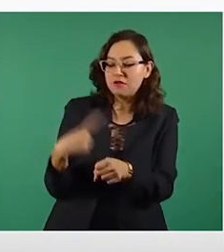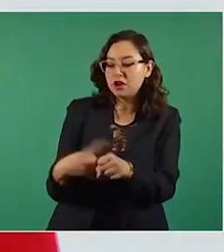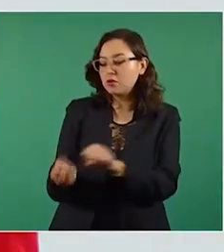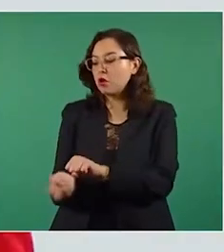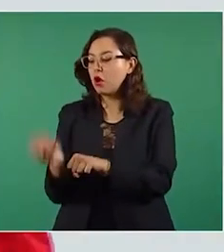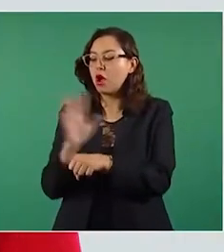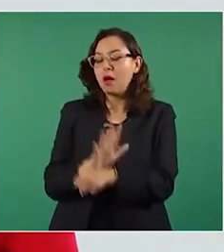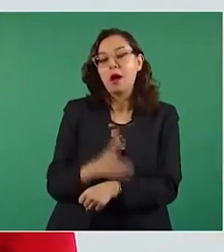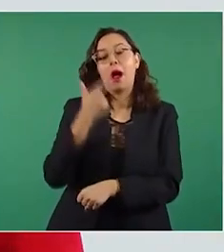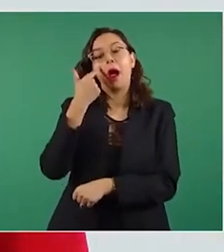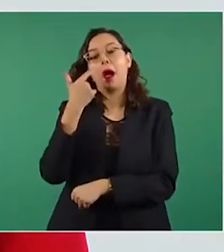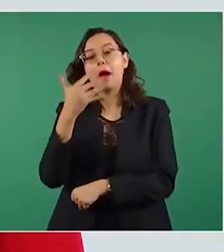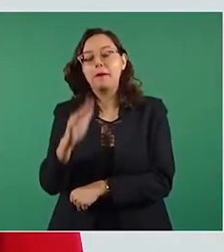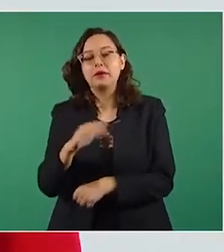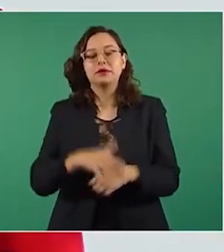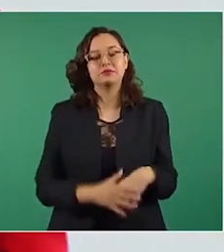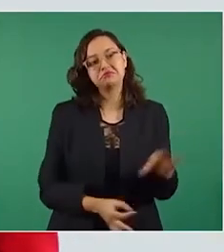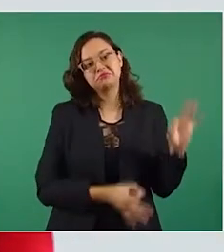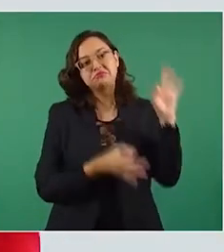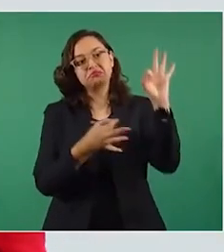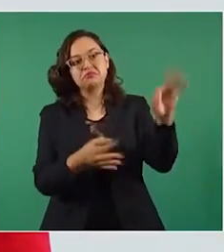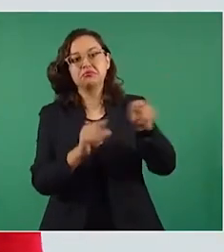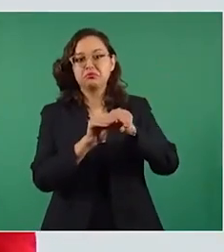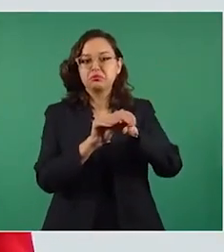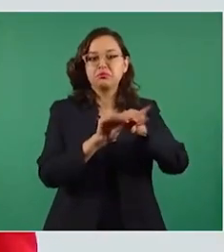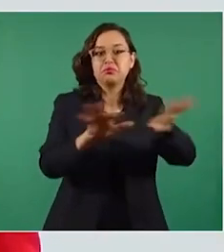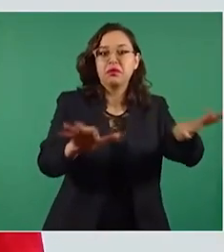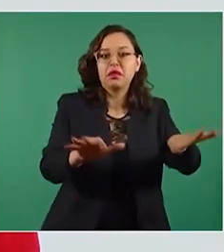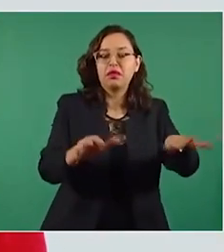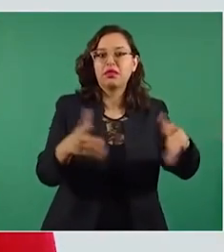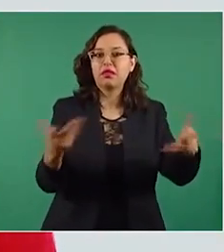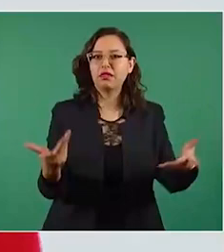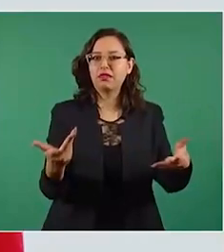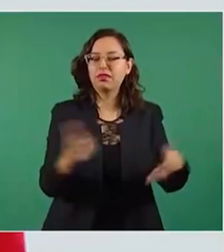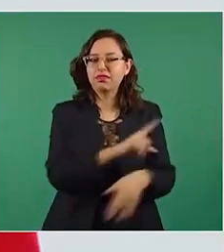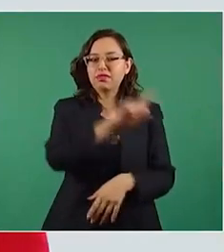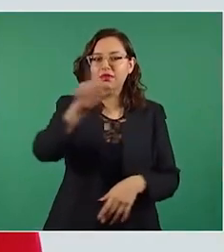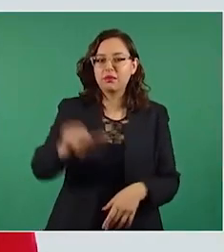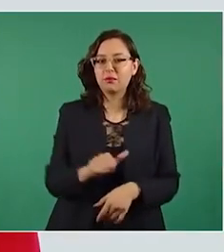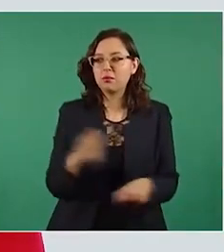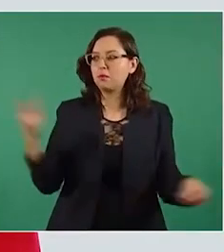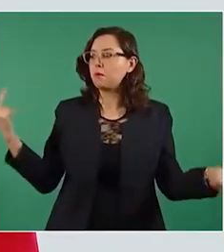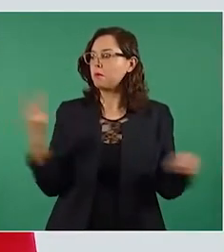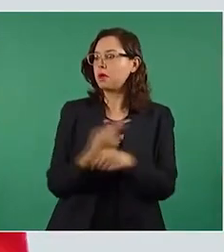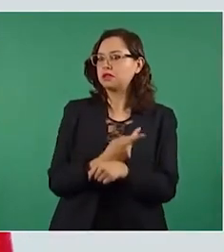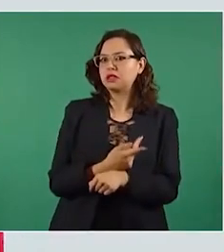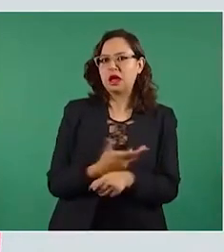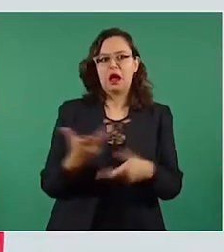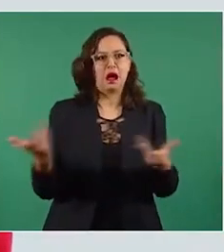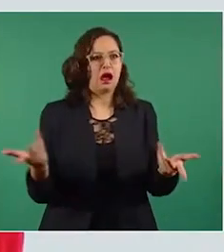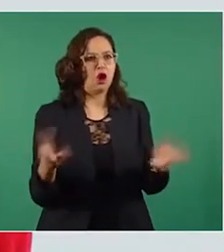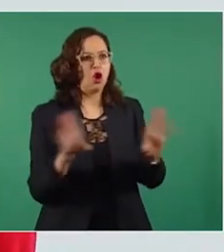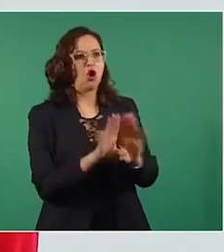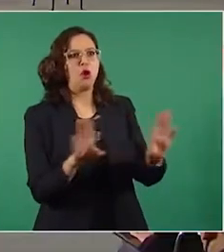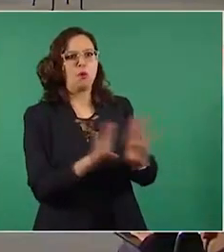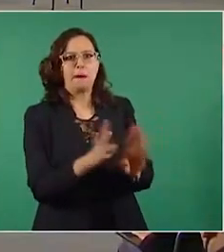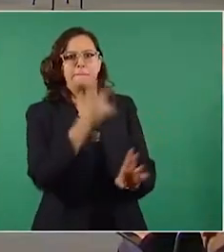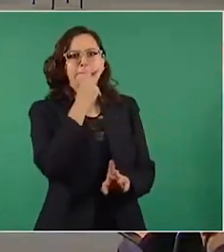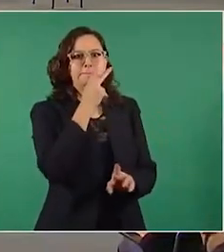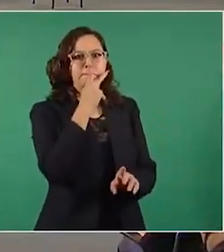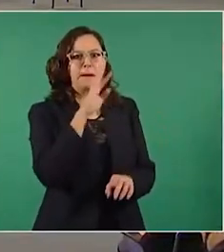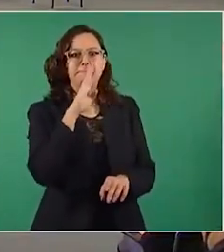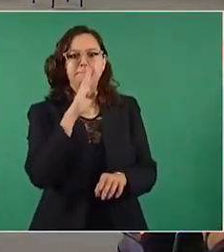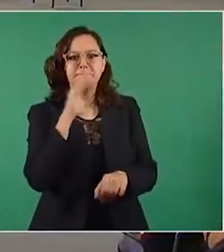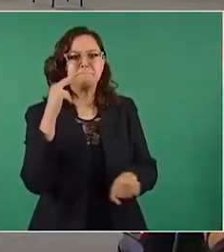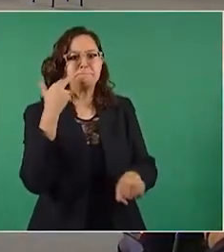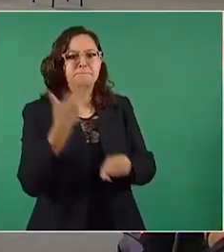COVID-19. A partir de esta nota, se desató un debate sobre la responsabilidad del gobierno en la seguridad